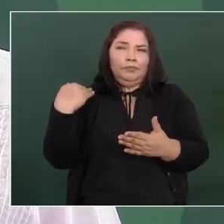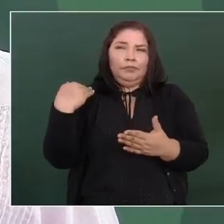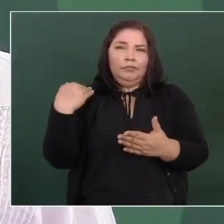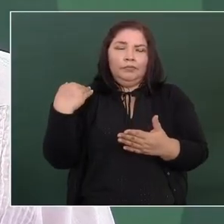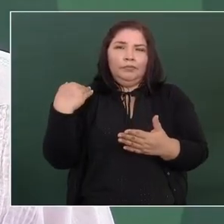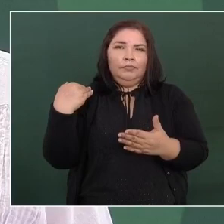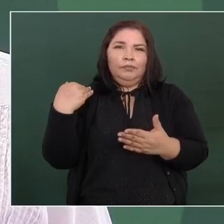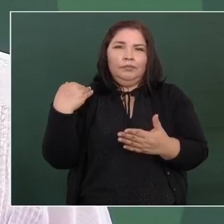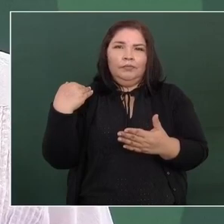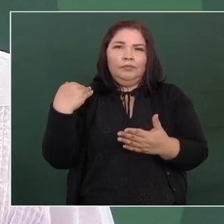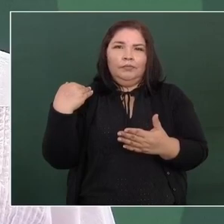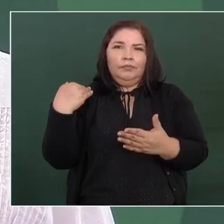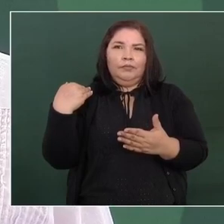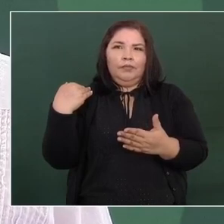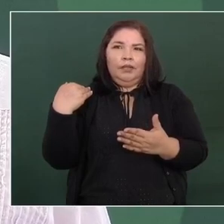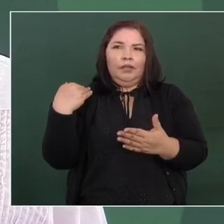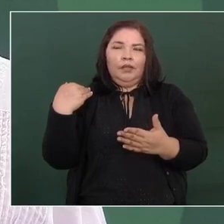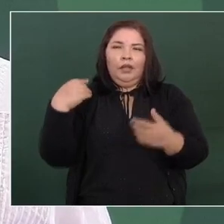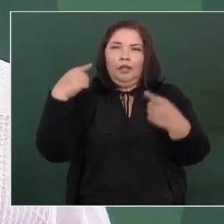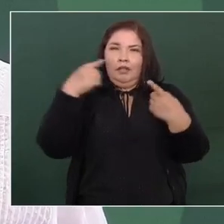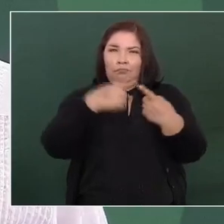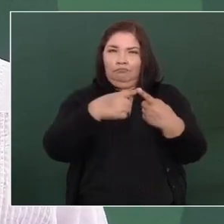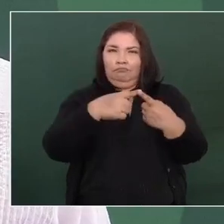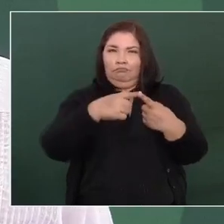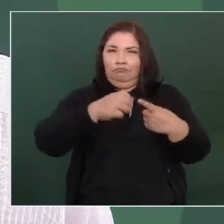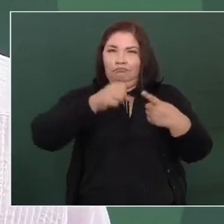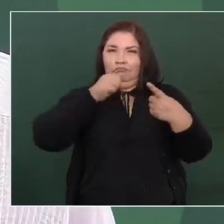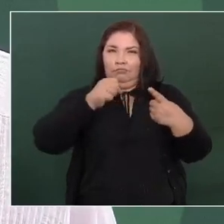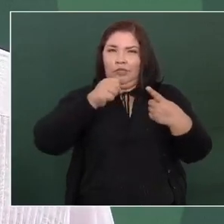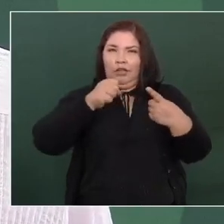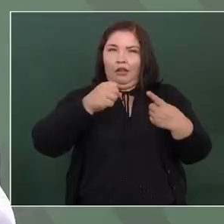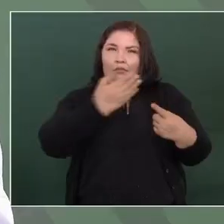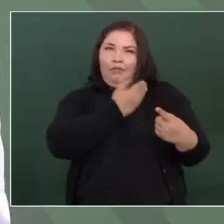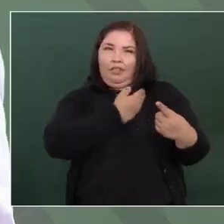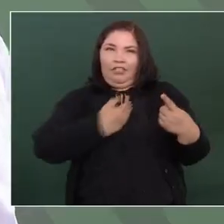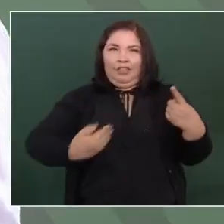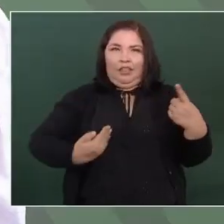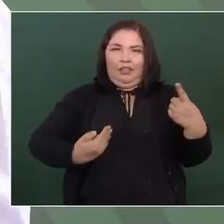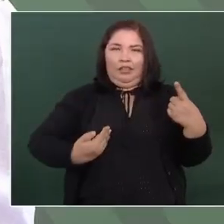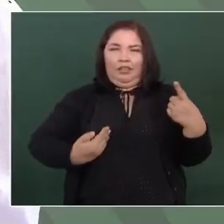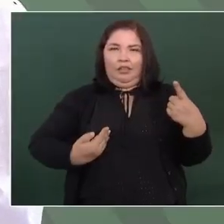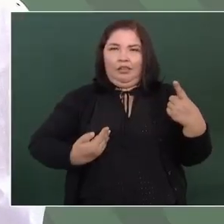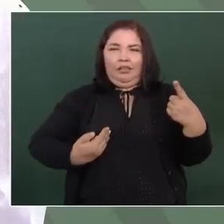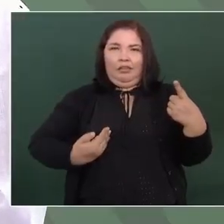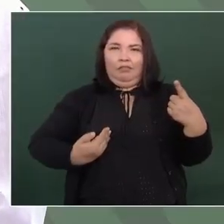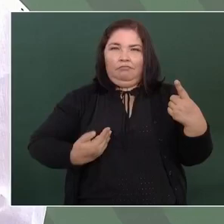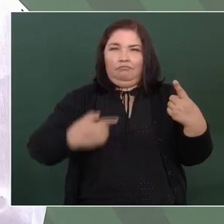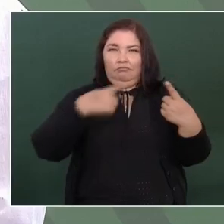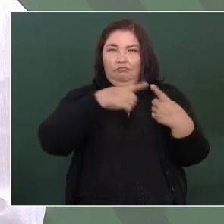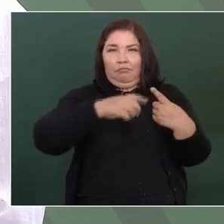el poder de los poderes era el Ejecutivo,